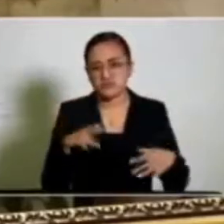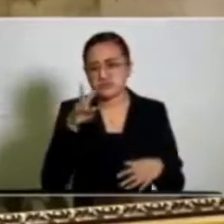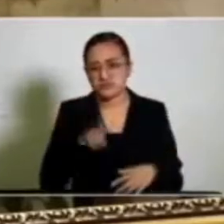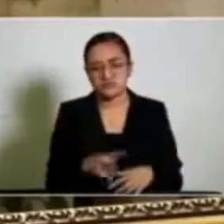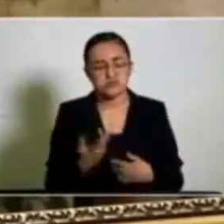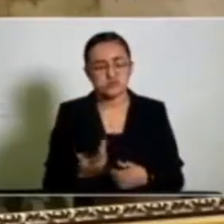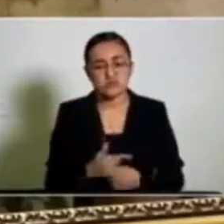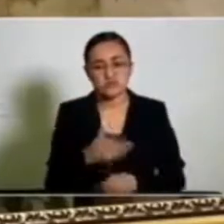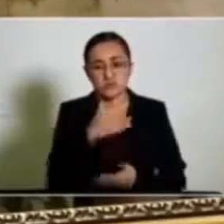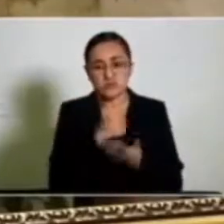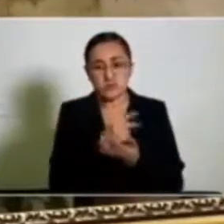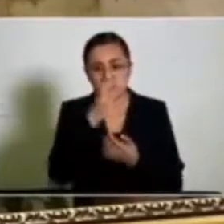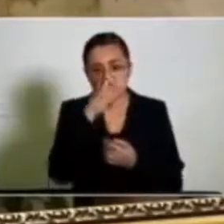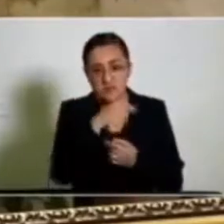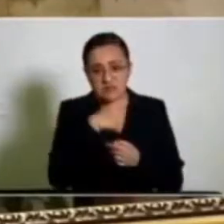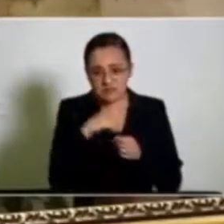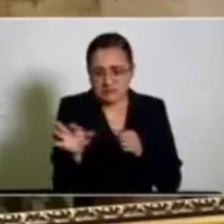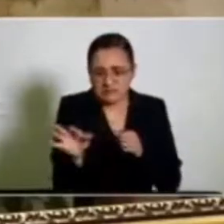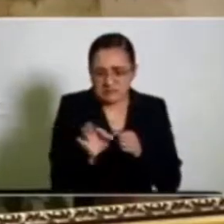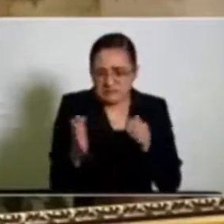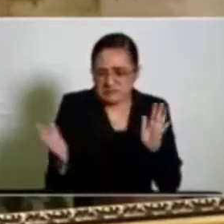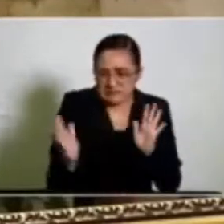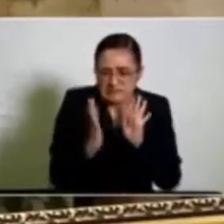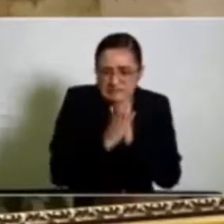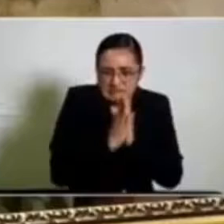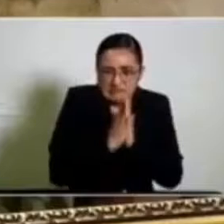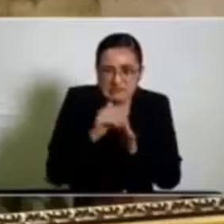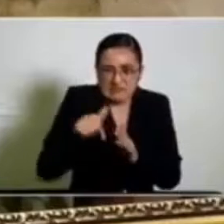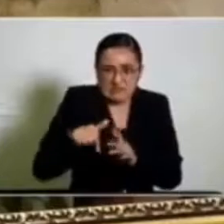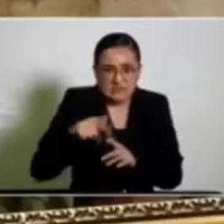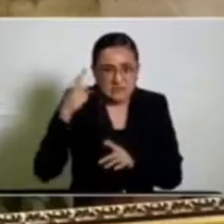Y la Ciudad de México está pegada a Puebla.